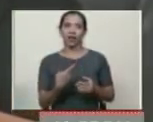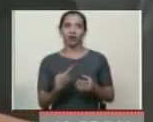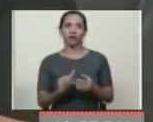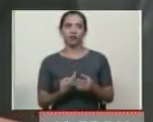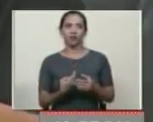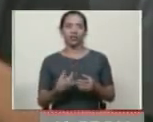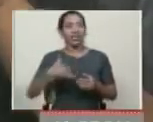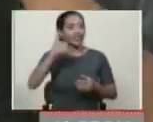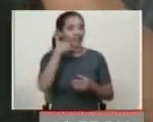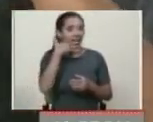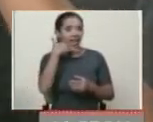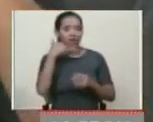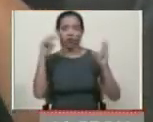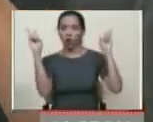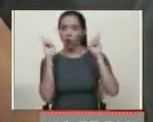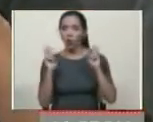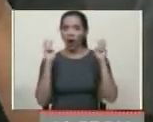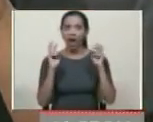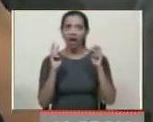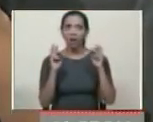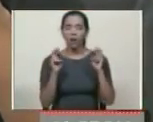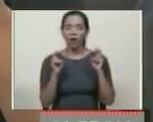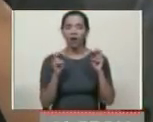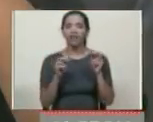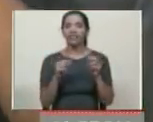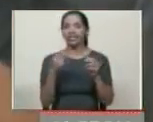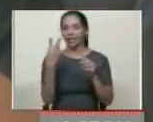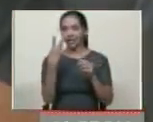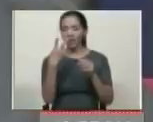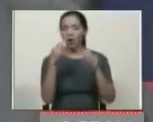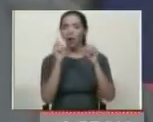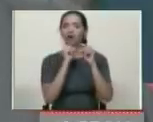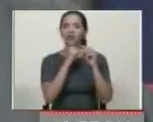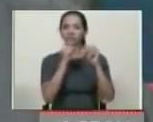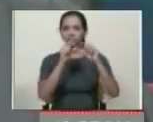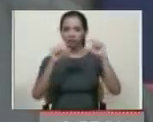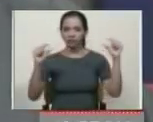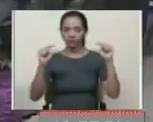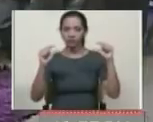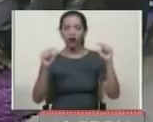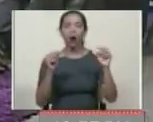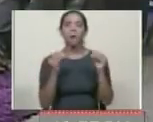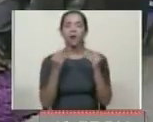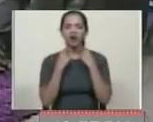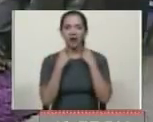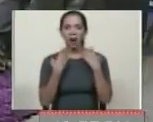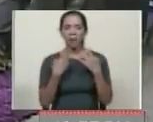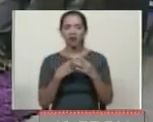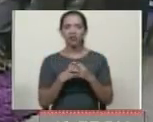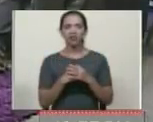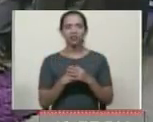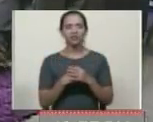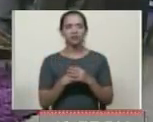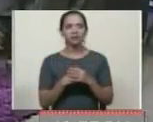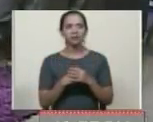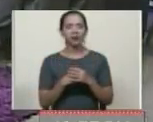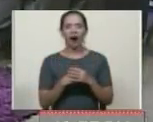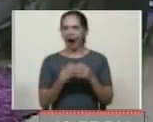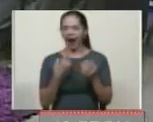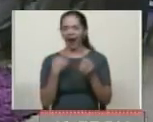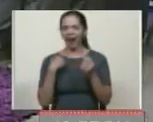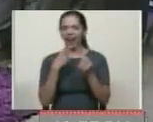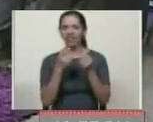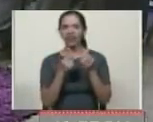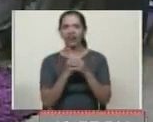teléfonos de última generación de dos marcas reconocidas, muy reconocidas. Redema en el 2014 nos regaló las cámaras. Redema, el caso de Redema